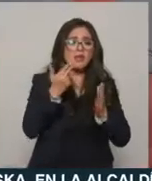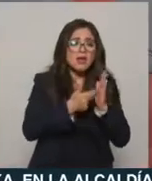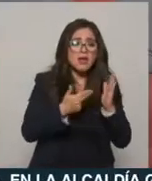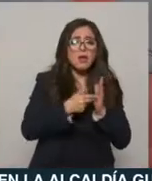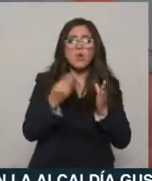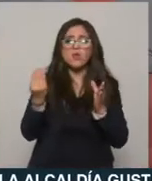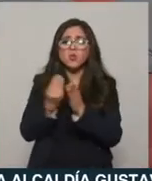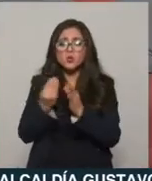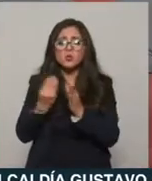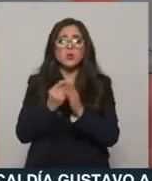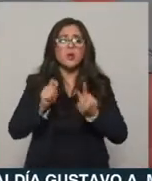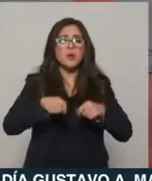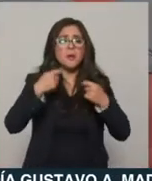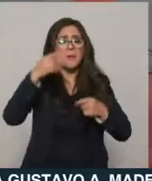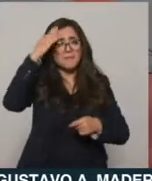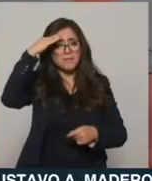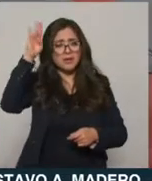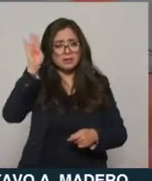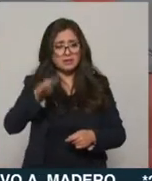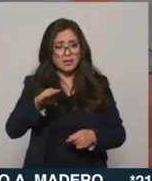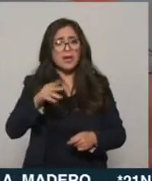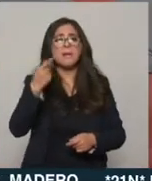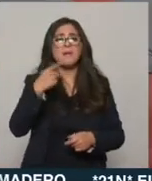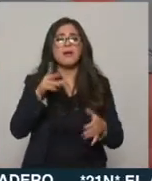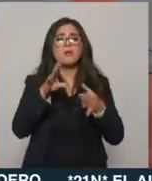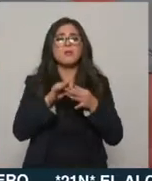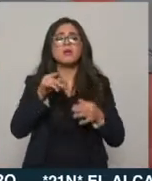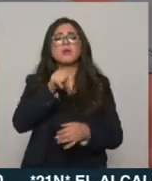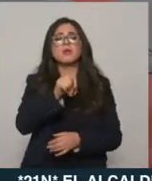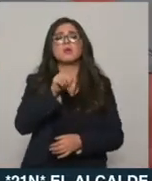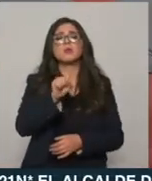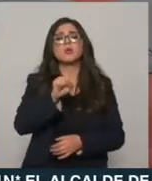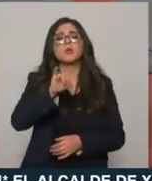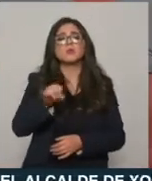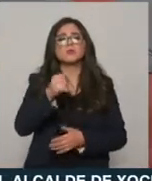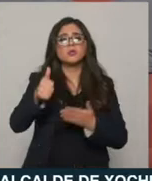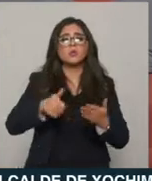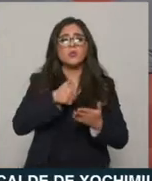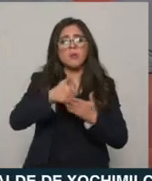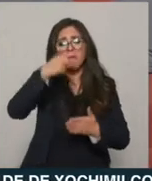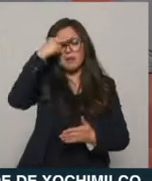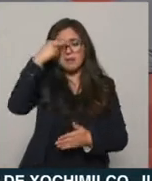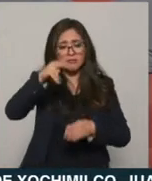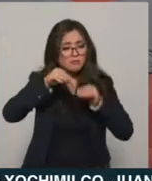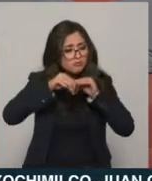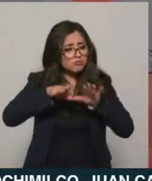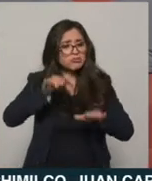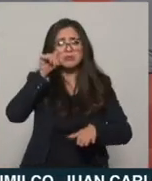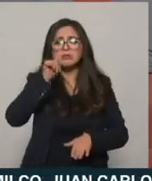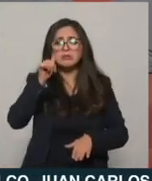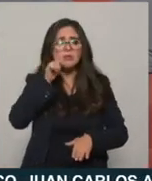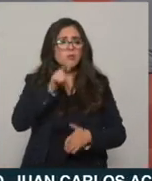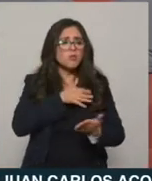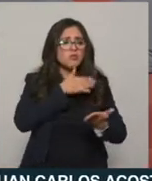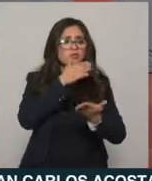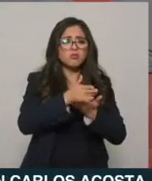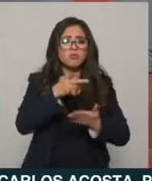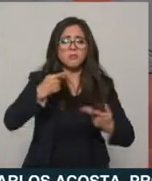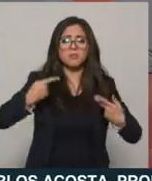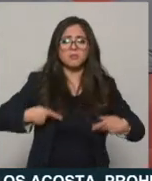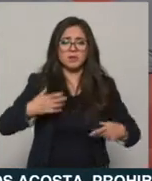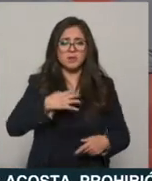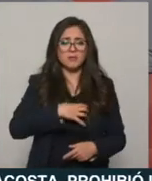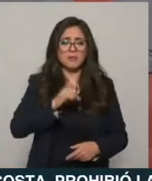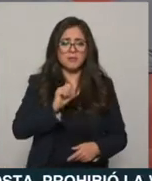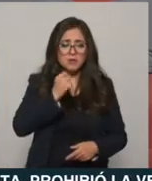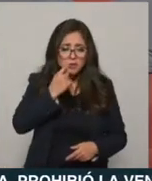entrevista solamente queremos reiterar que las puertas del Tribunal Superior de Justicia de la Ciudad de México siempre están abiertas a la audiencia de Capital 21 y por supuesto a